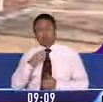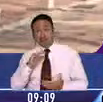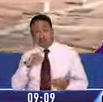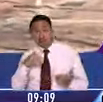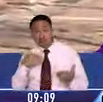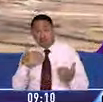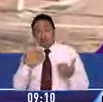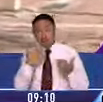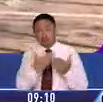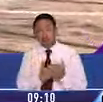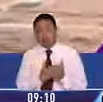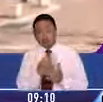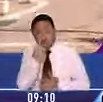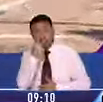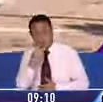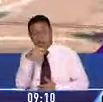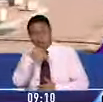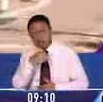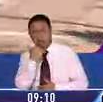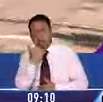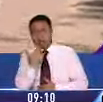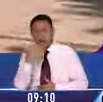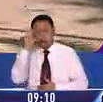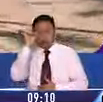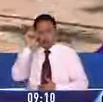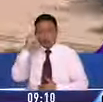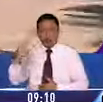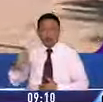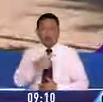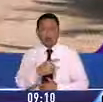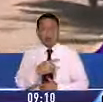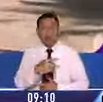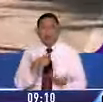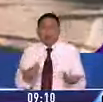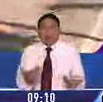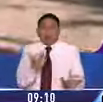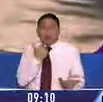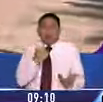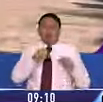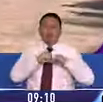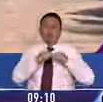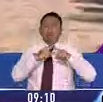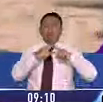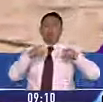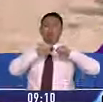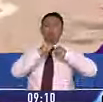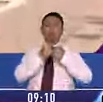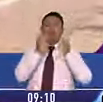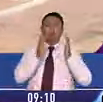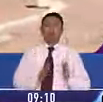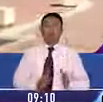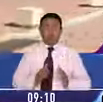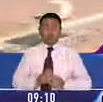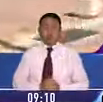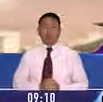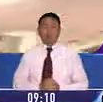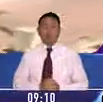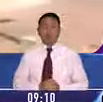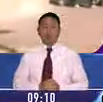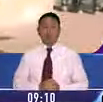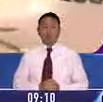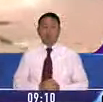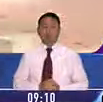allá para ver si ya existe algún tipo de declaración, de reacción por parte de los legisladores